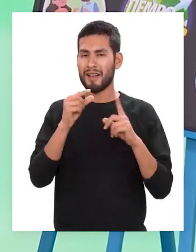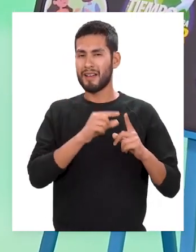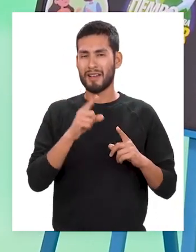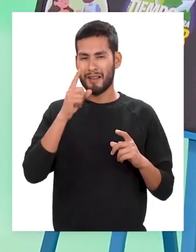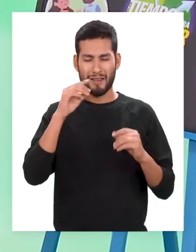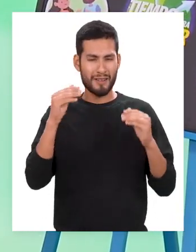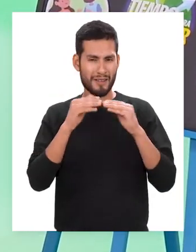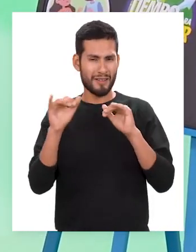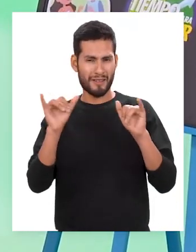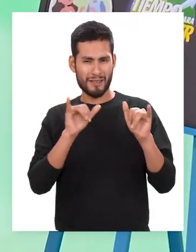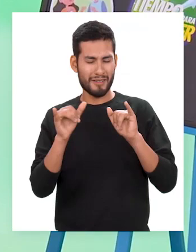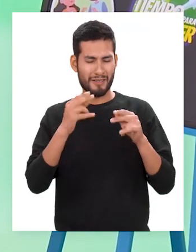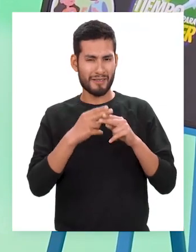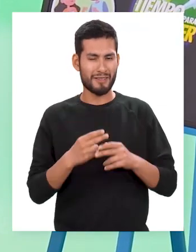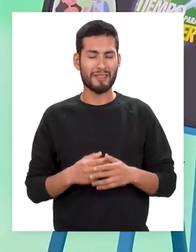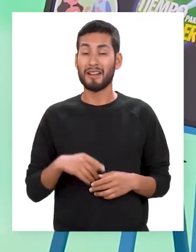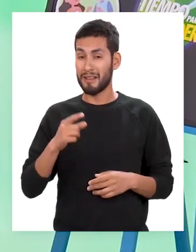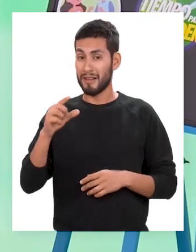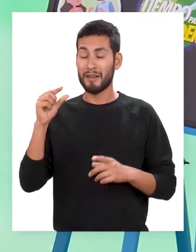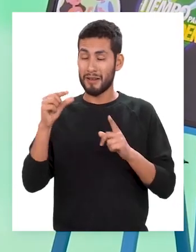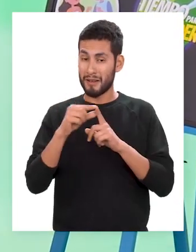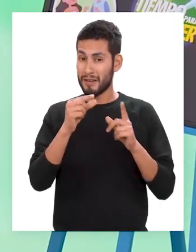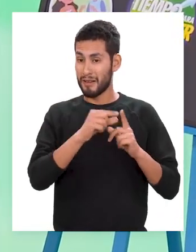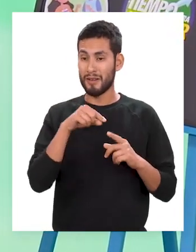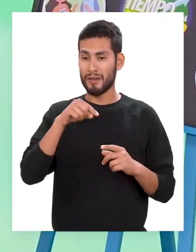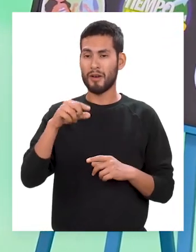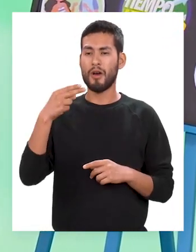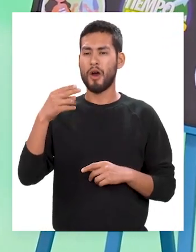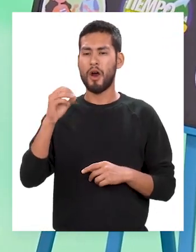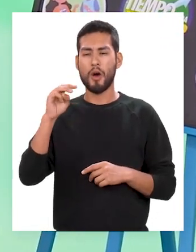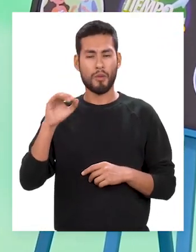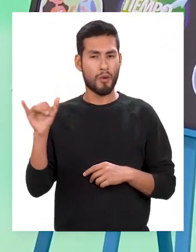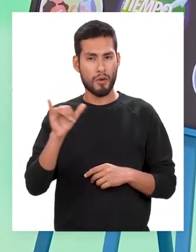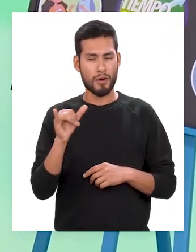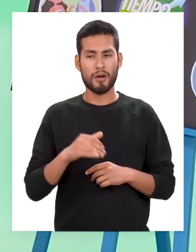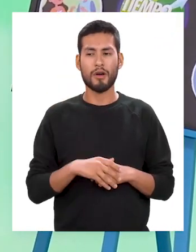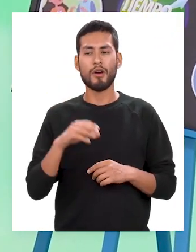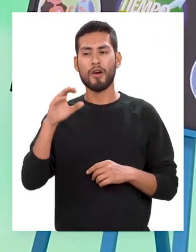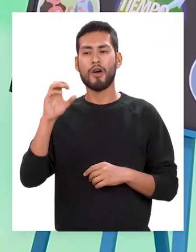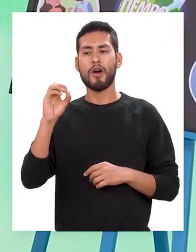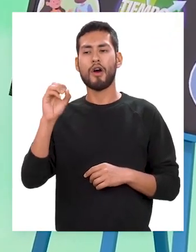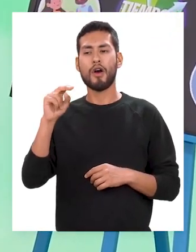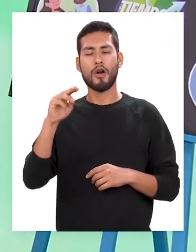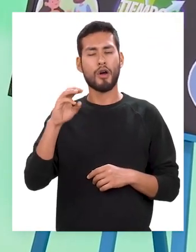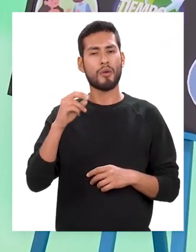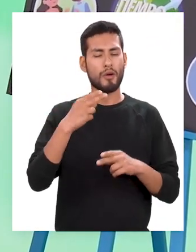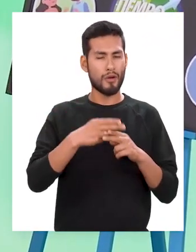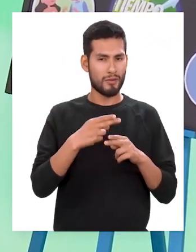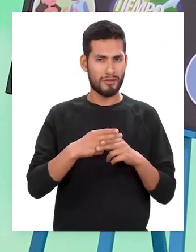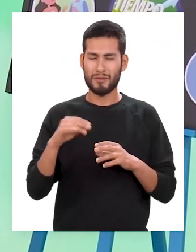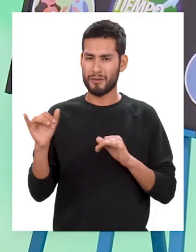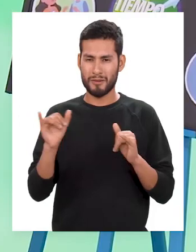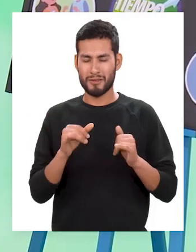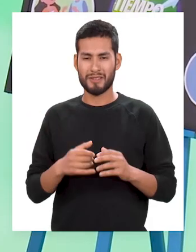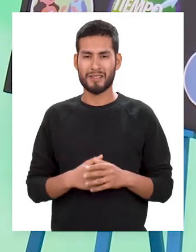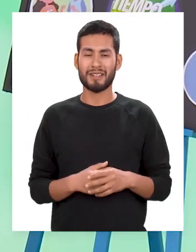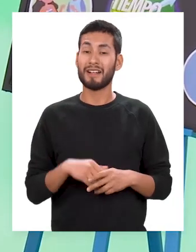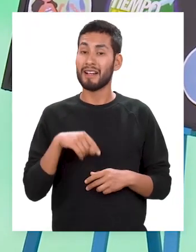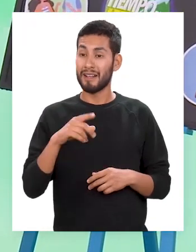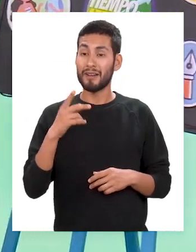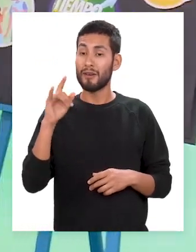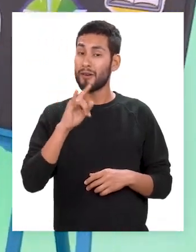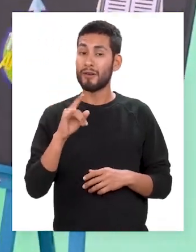de hoy, las palabras homónimas. Etimológicamente, provienen de las palabras homo, igual, o nomos, nombre. Significa igual